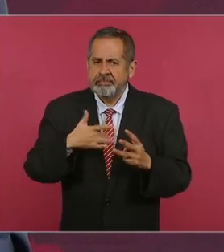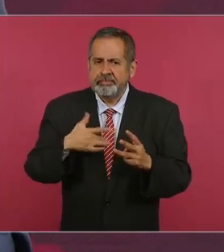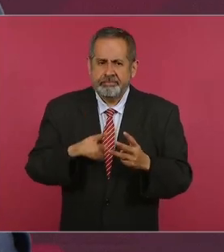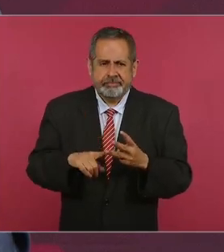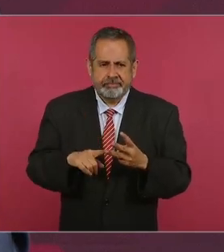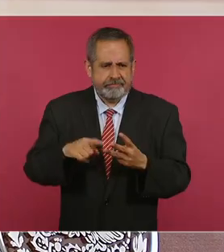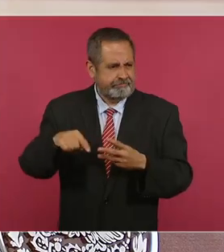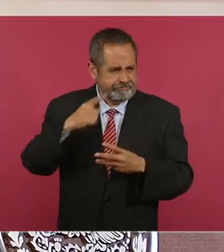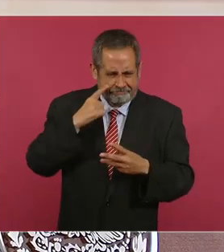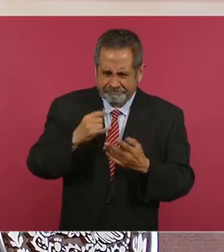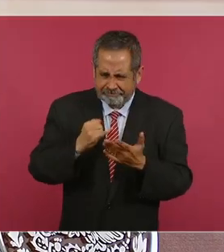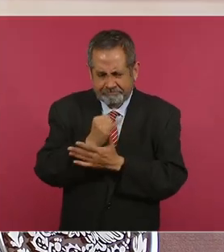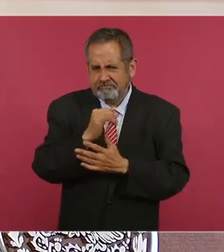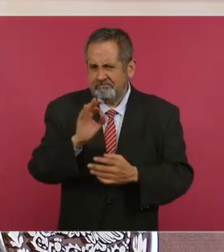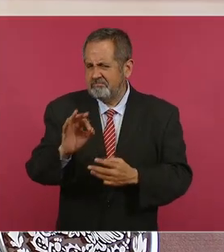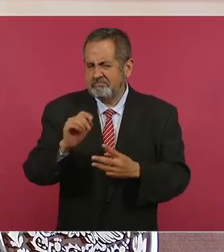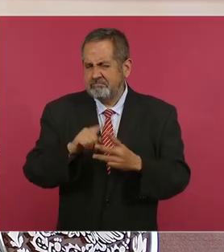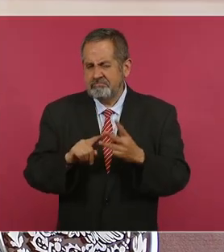definida,